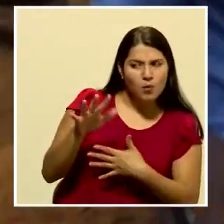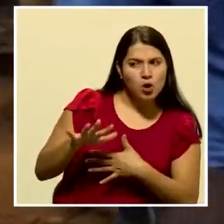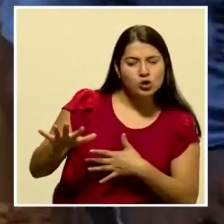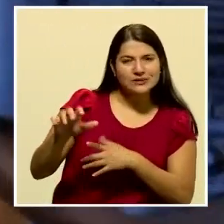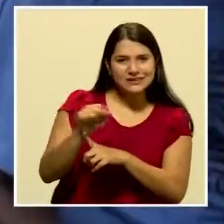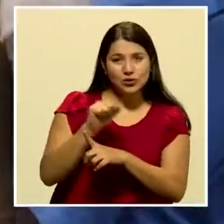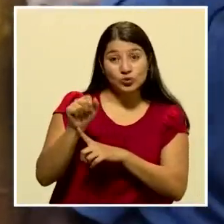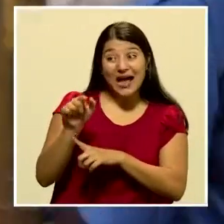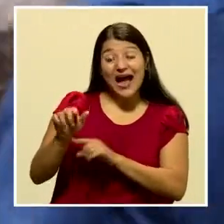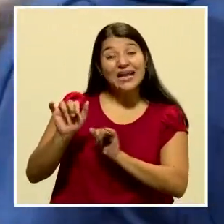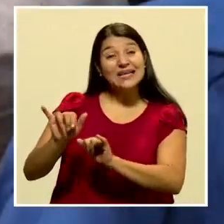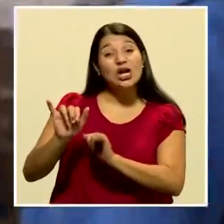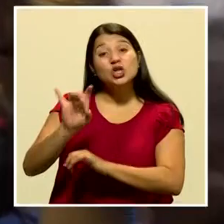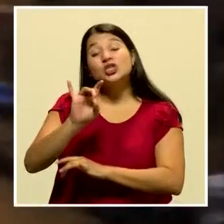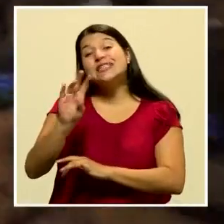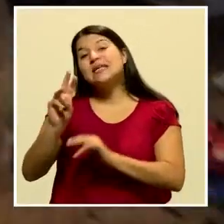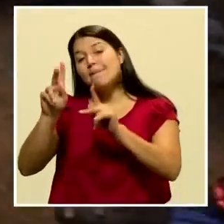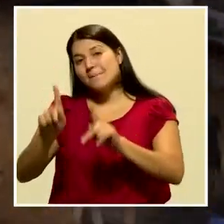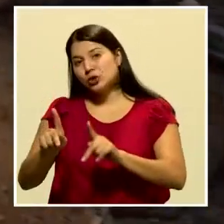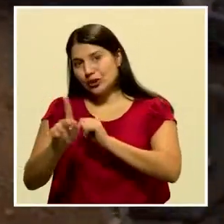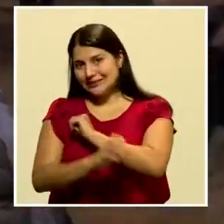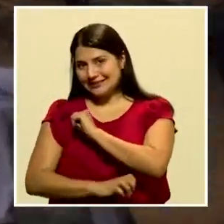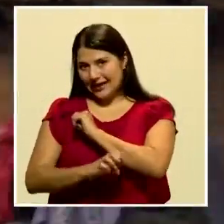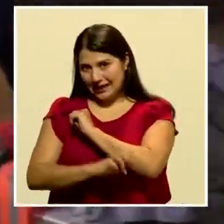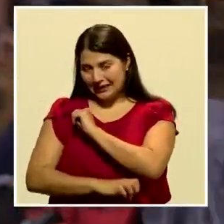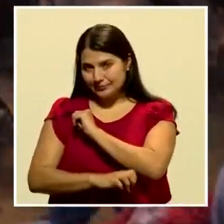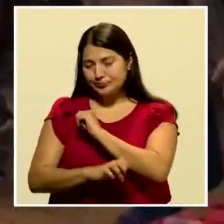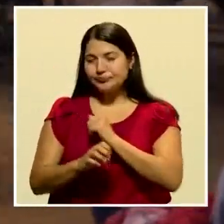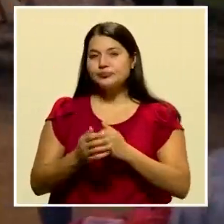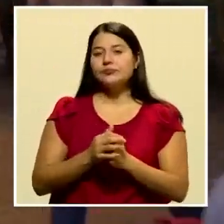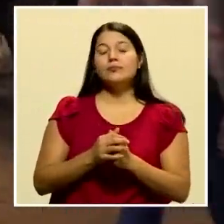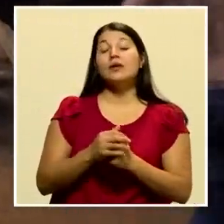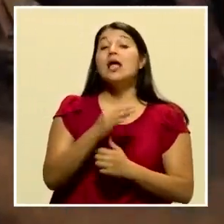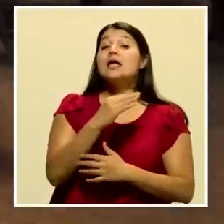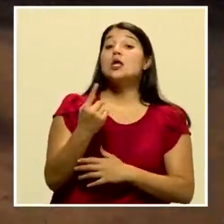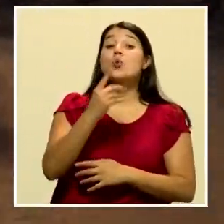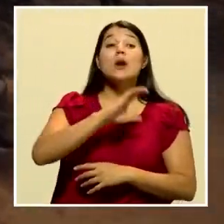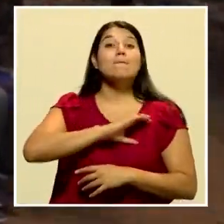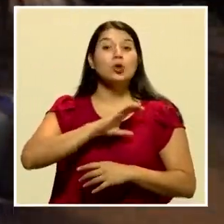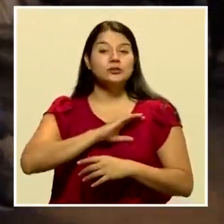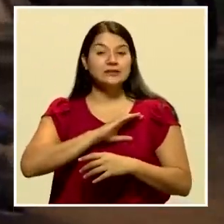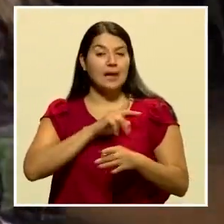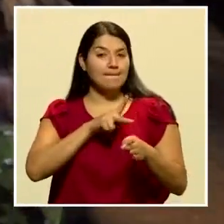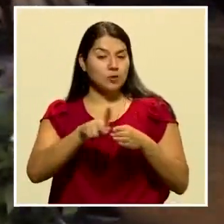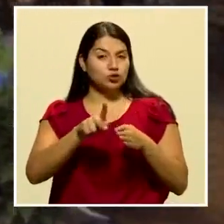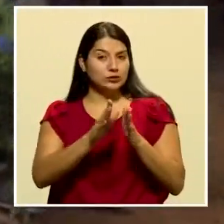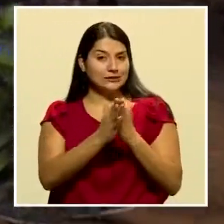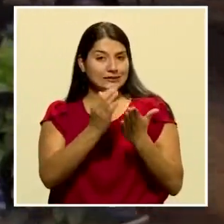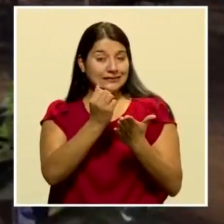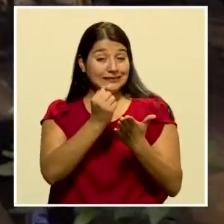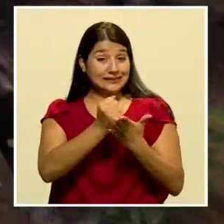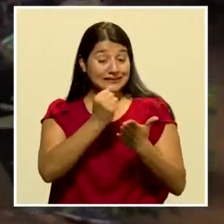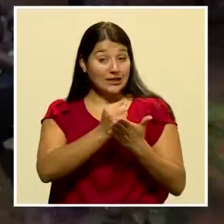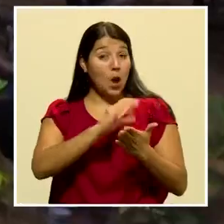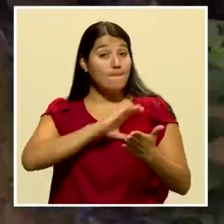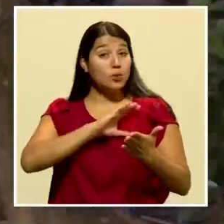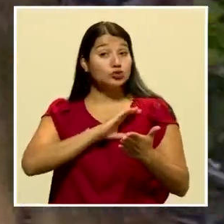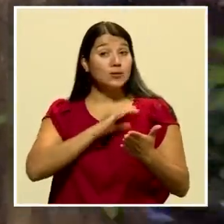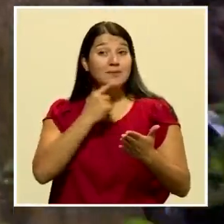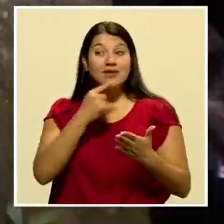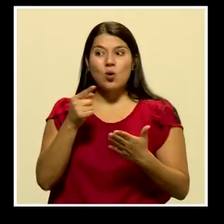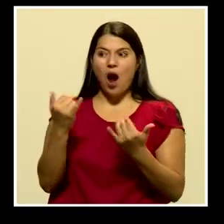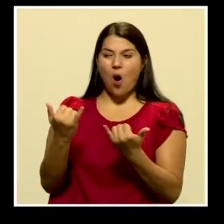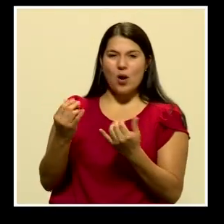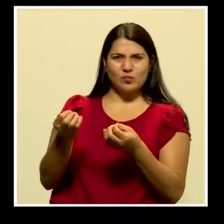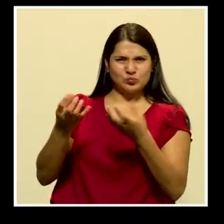habían 86 migrantes y en ese entonces una policía profesional de migración, una oficial, nos dijo que había sobrepoblación.